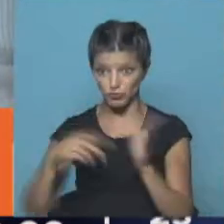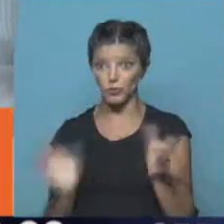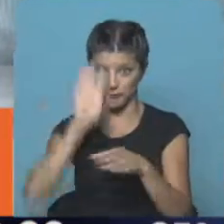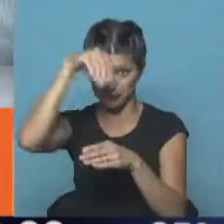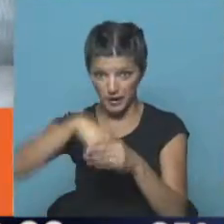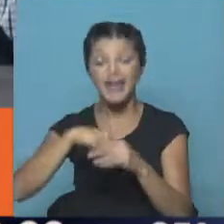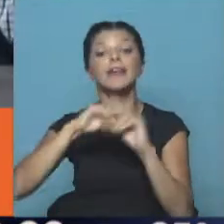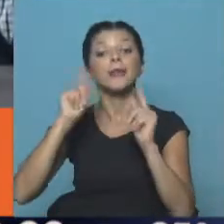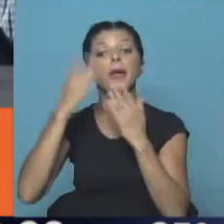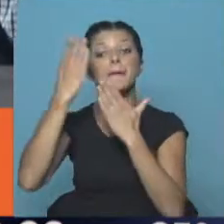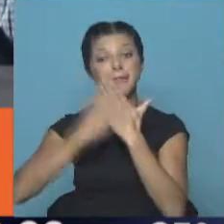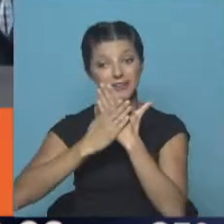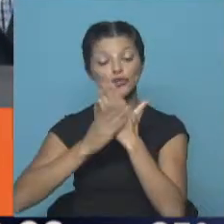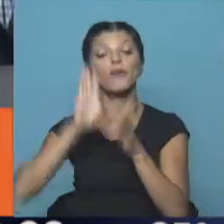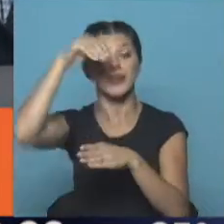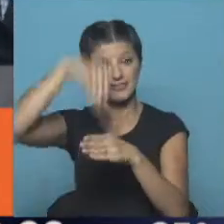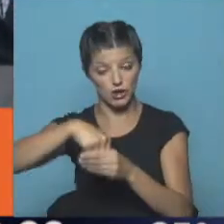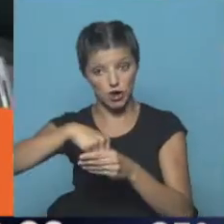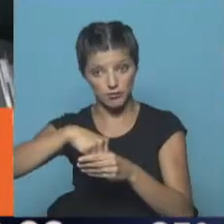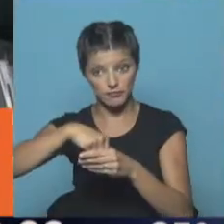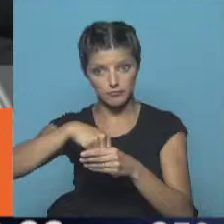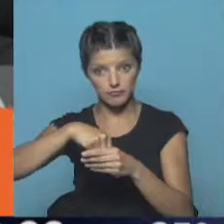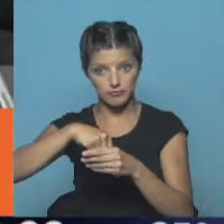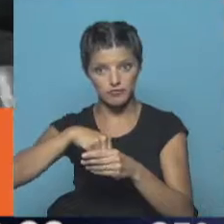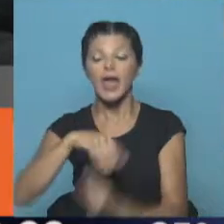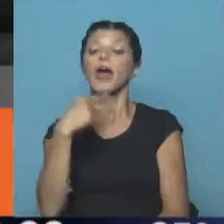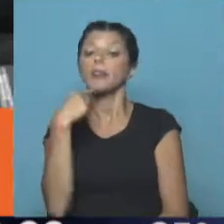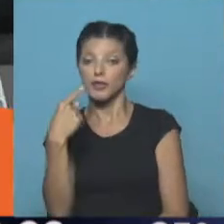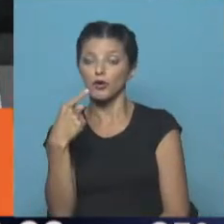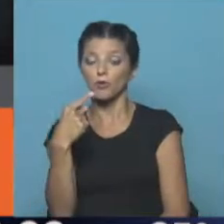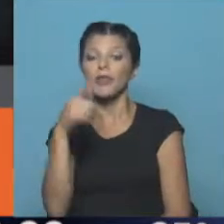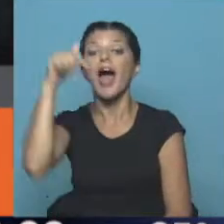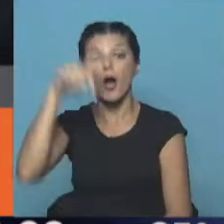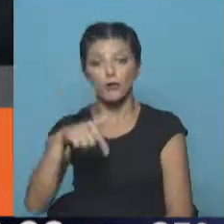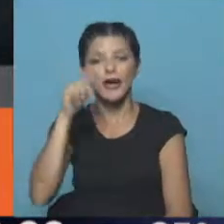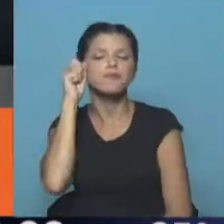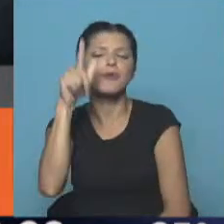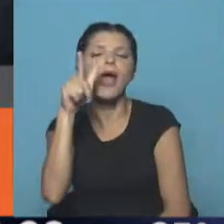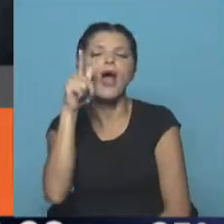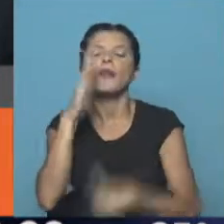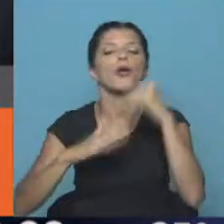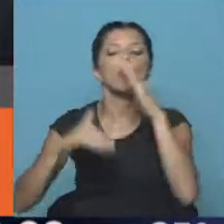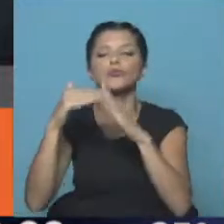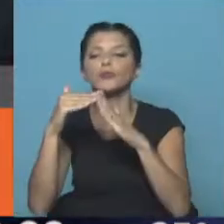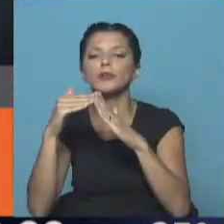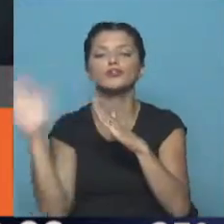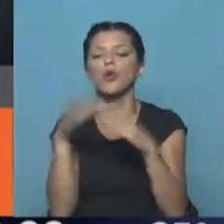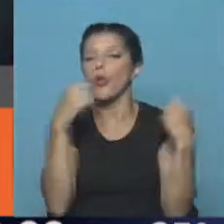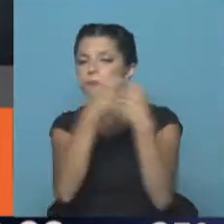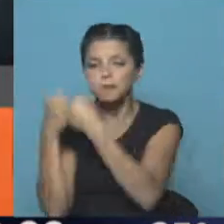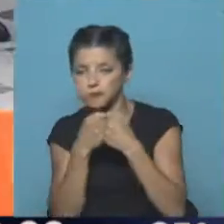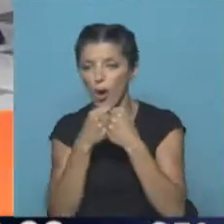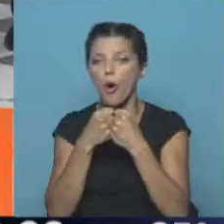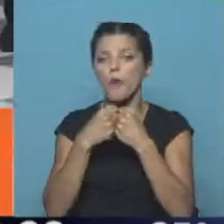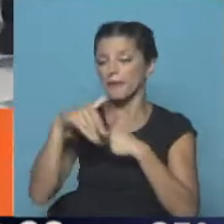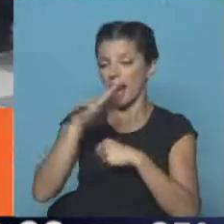del Interior y Obras Públicas, Rogelio Frigerio, quien dijo que nos encontramos con la idea de construir una mirada común para la región más joven